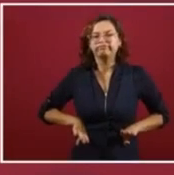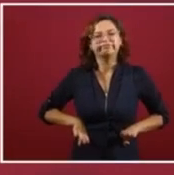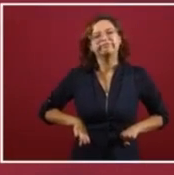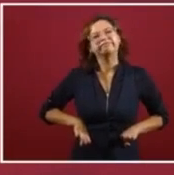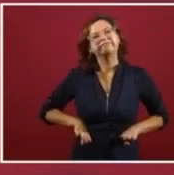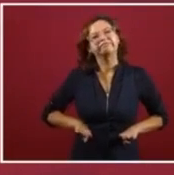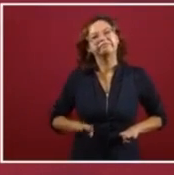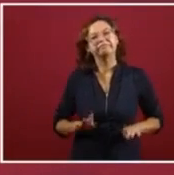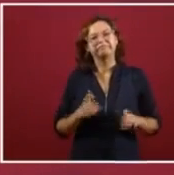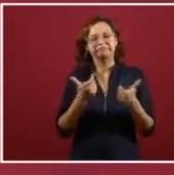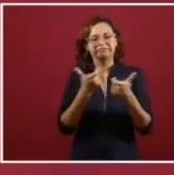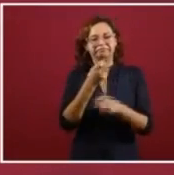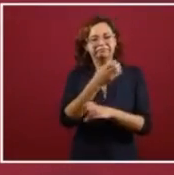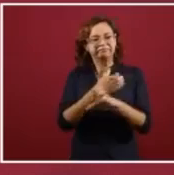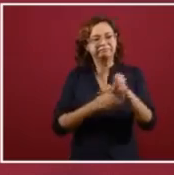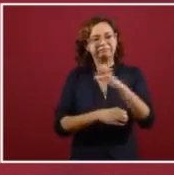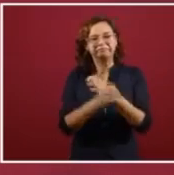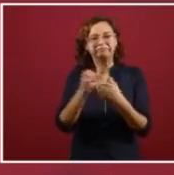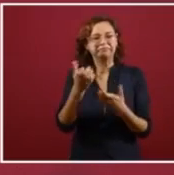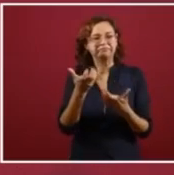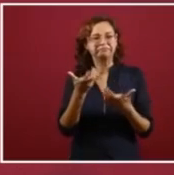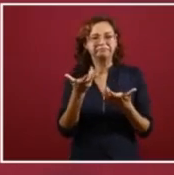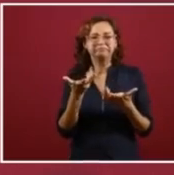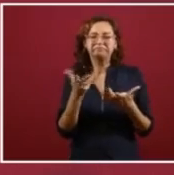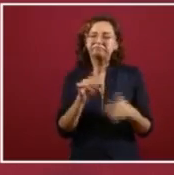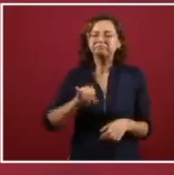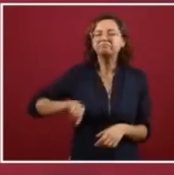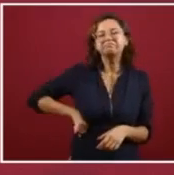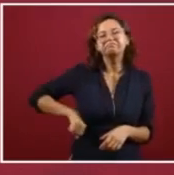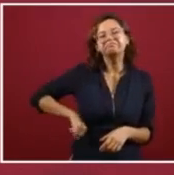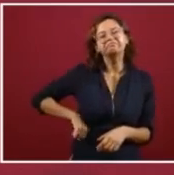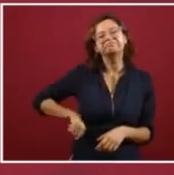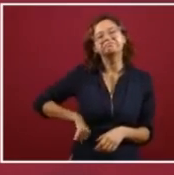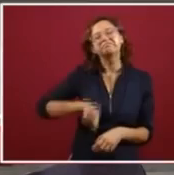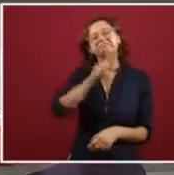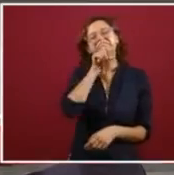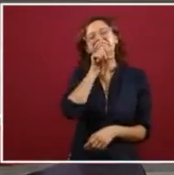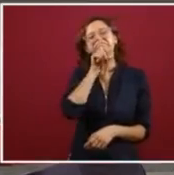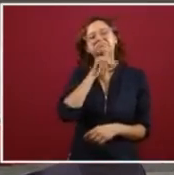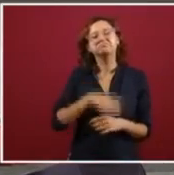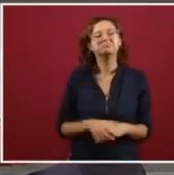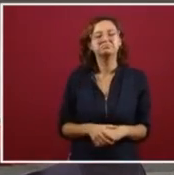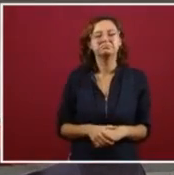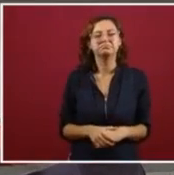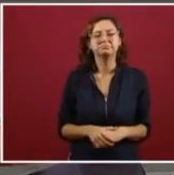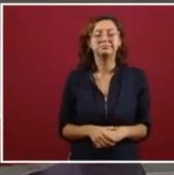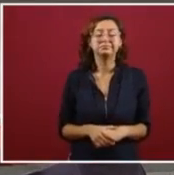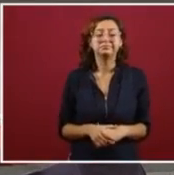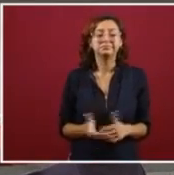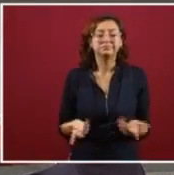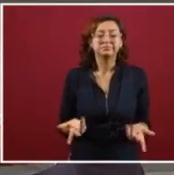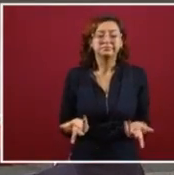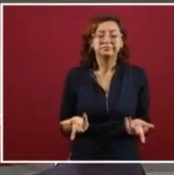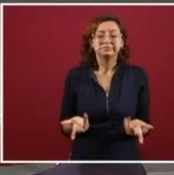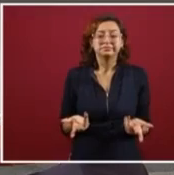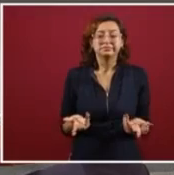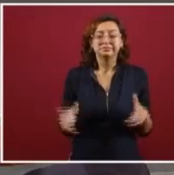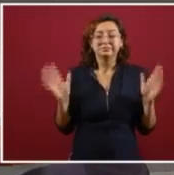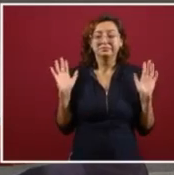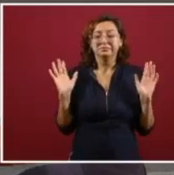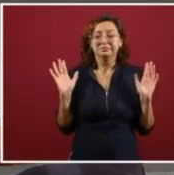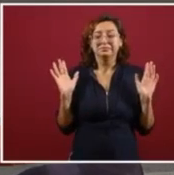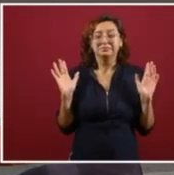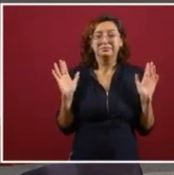nunca me ha importado lo material. Refirió que, si bien apenas ayer se supo de esta situación, dichas empresas